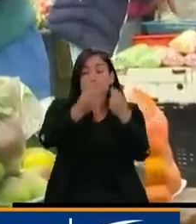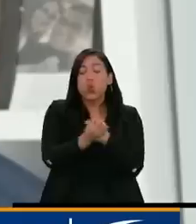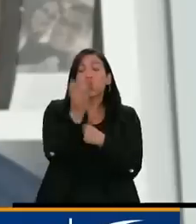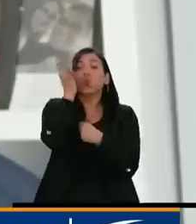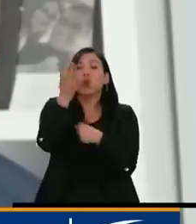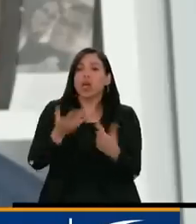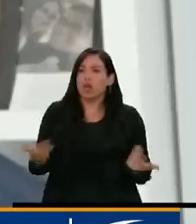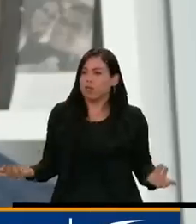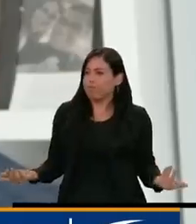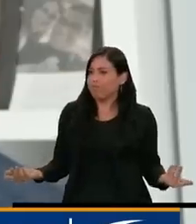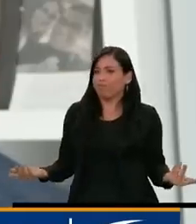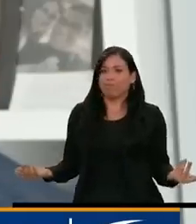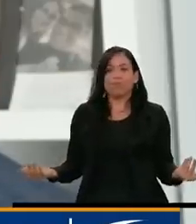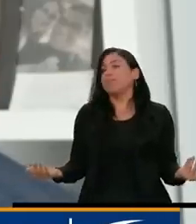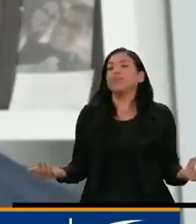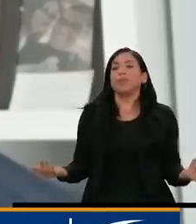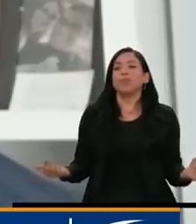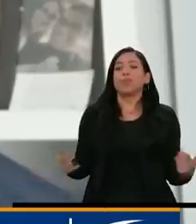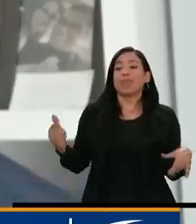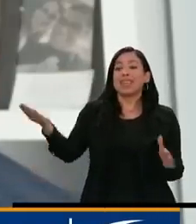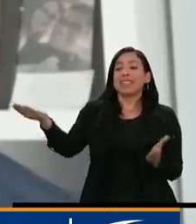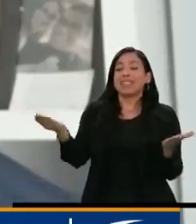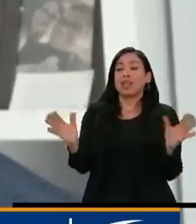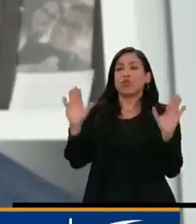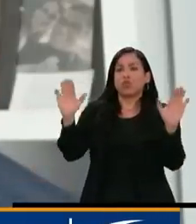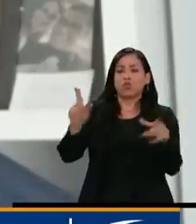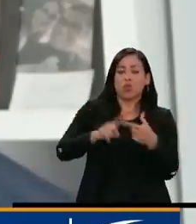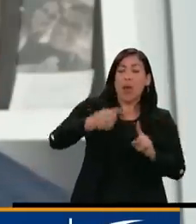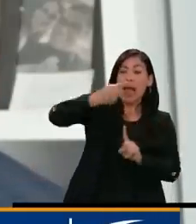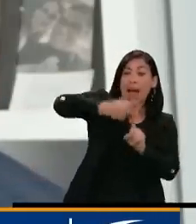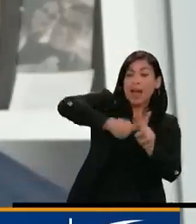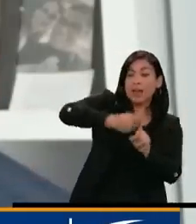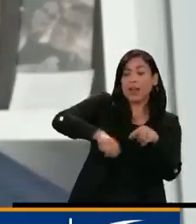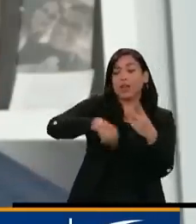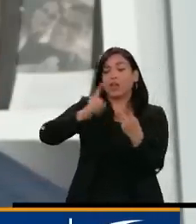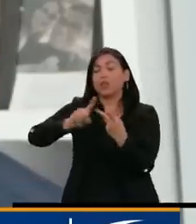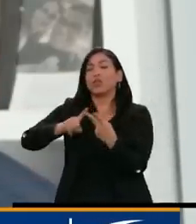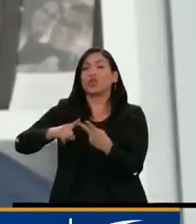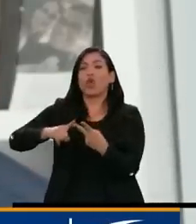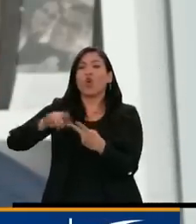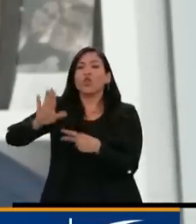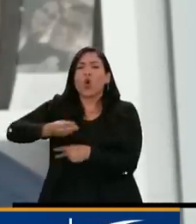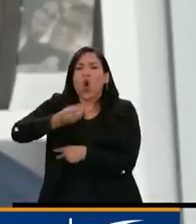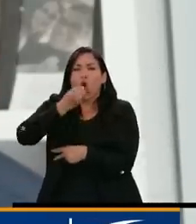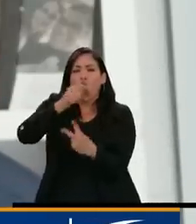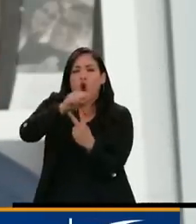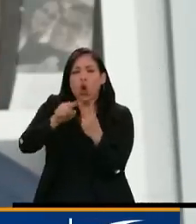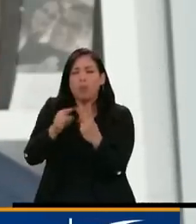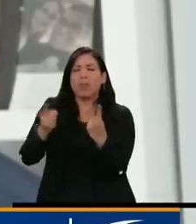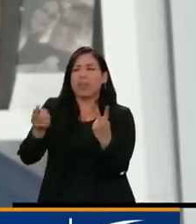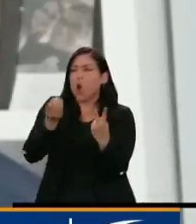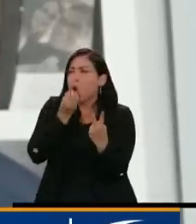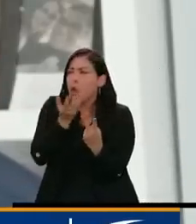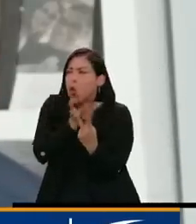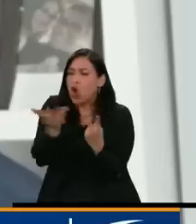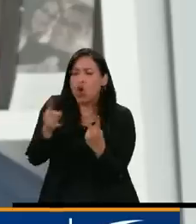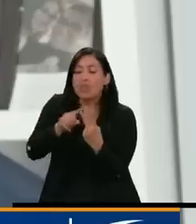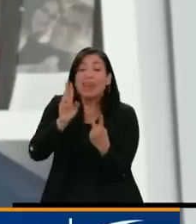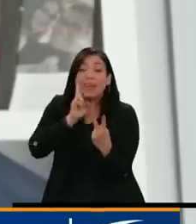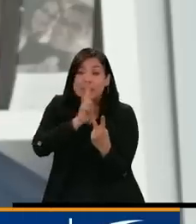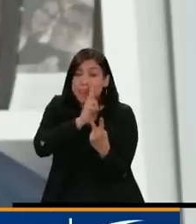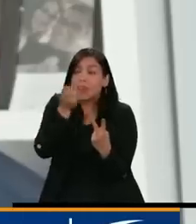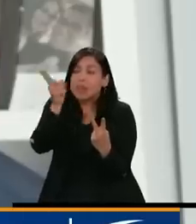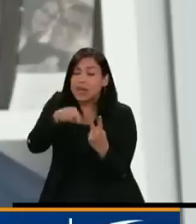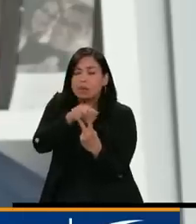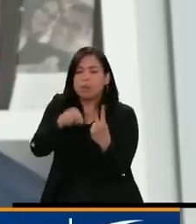Estos dos servicios, tanto arriendos como alimentos consumidos en